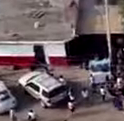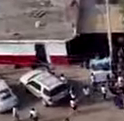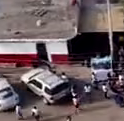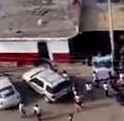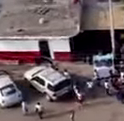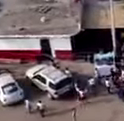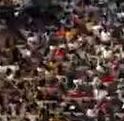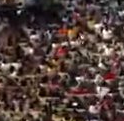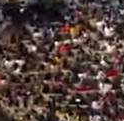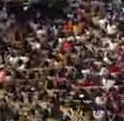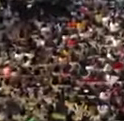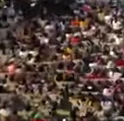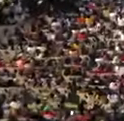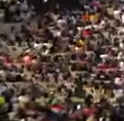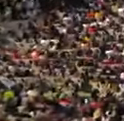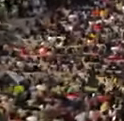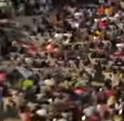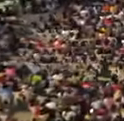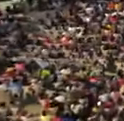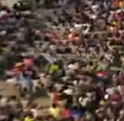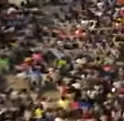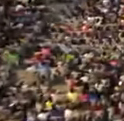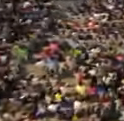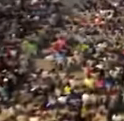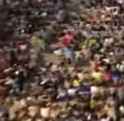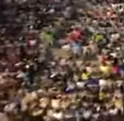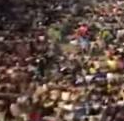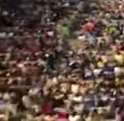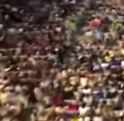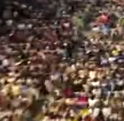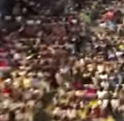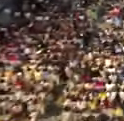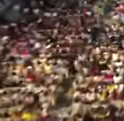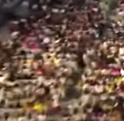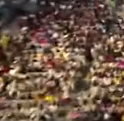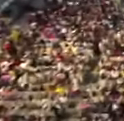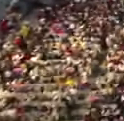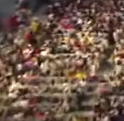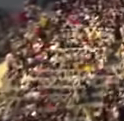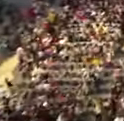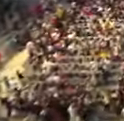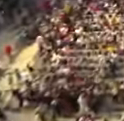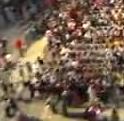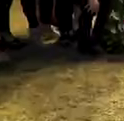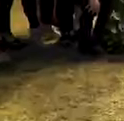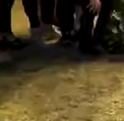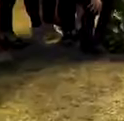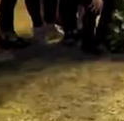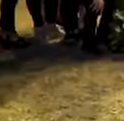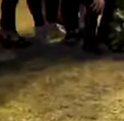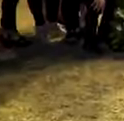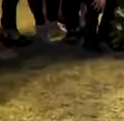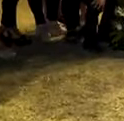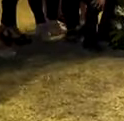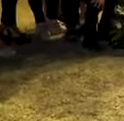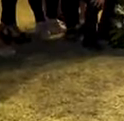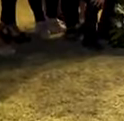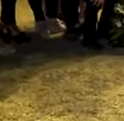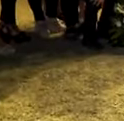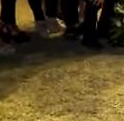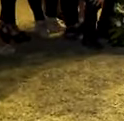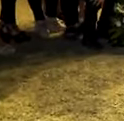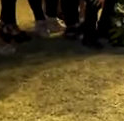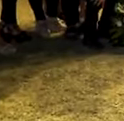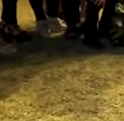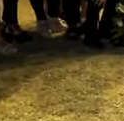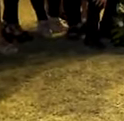semáforos peatonales. Multitudinario concierto de Víctor García para celebrar a las mamás y homenaje a los maestros